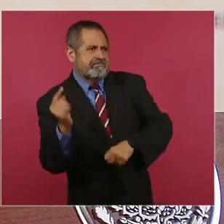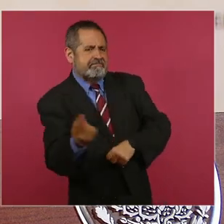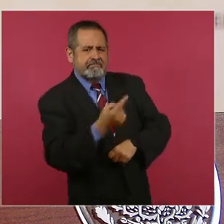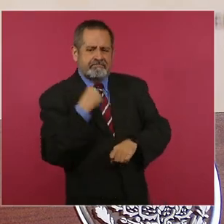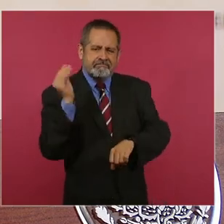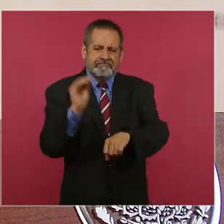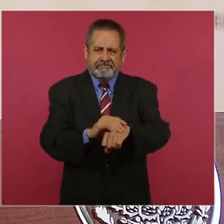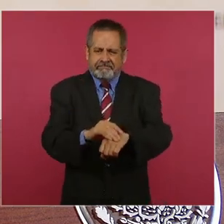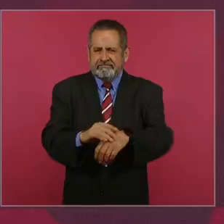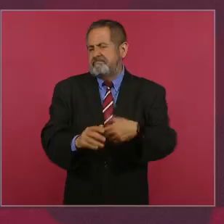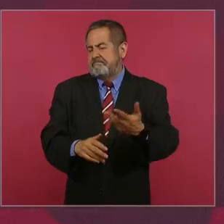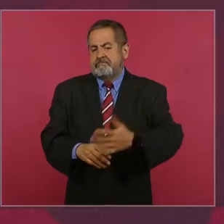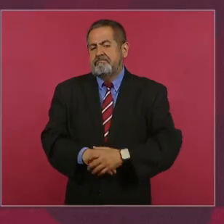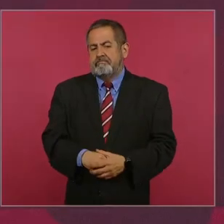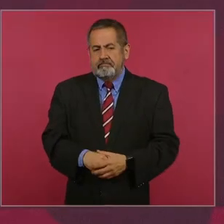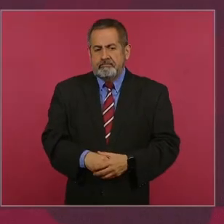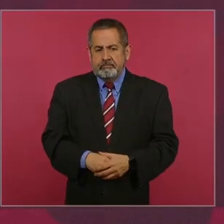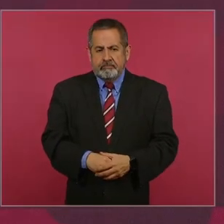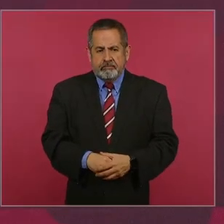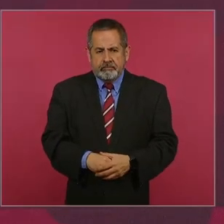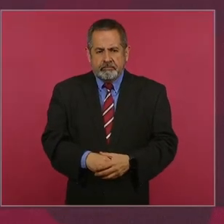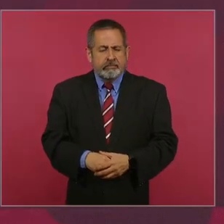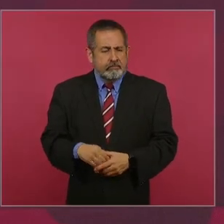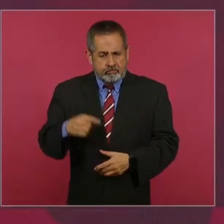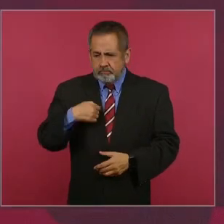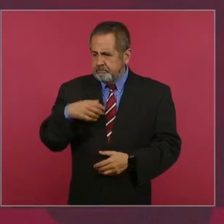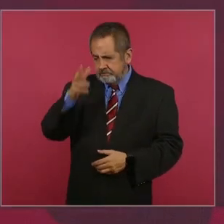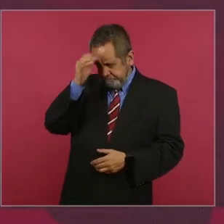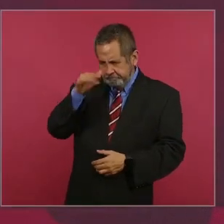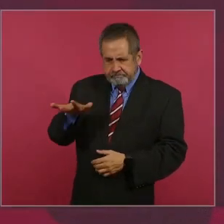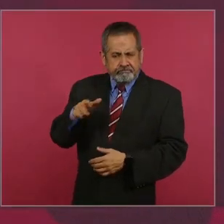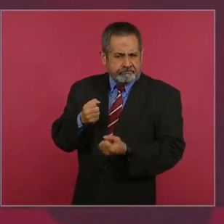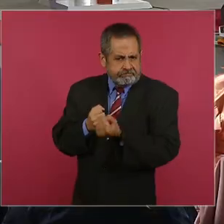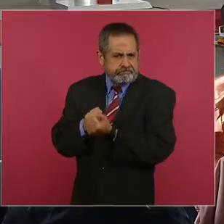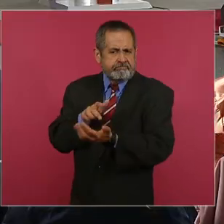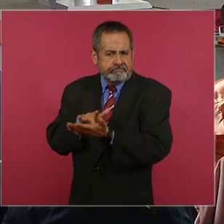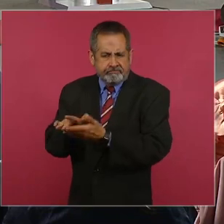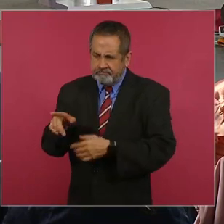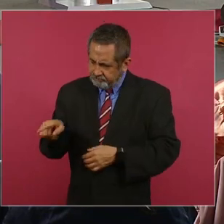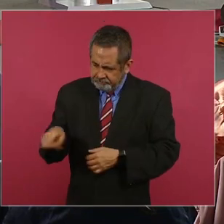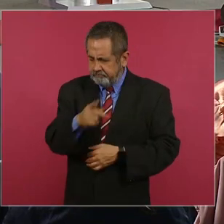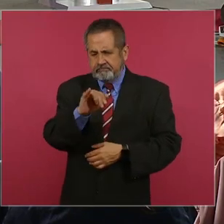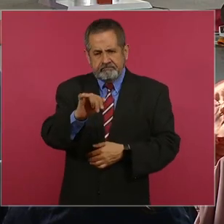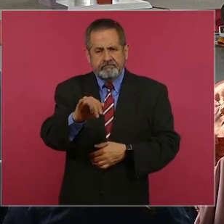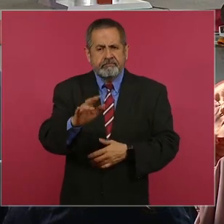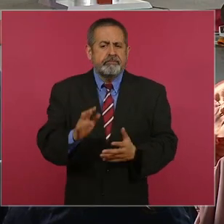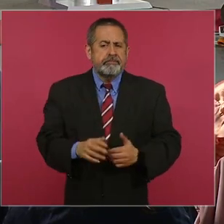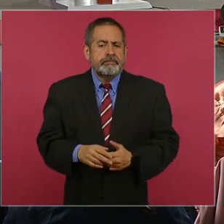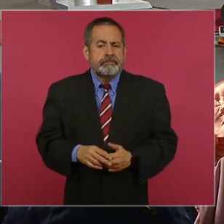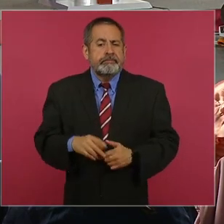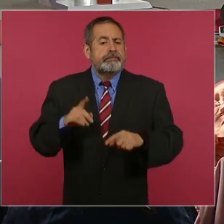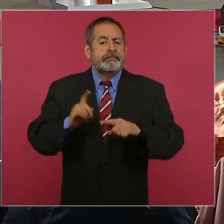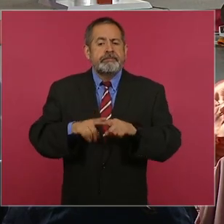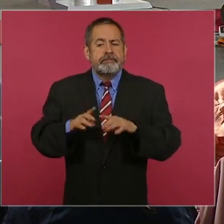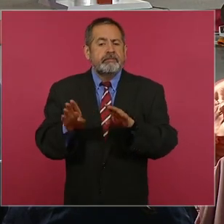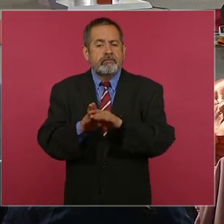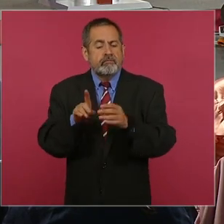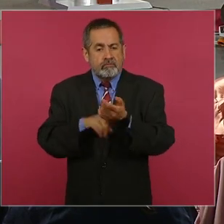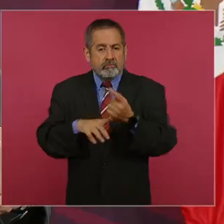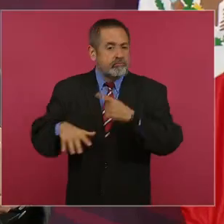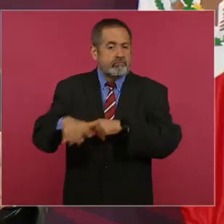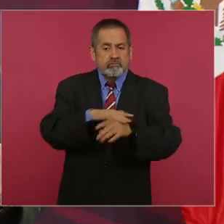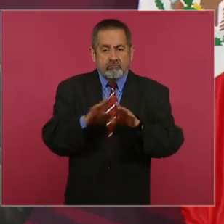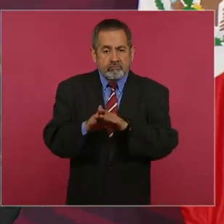nosotros vamos a respaldar a la Comisión Federal para que se haga esta labor que corresponde al Estado y que